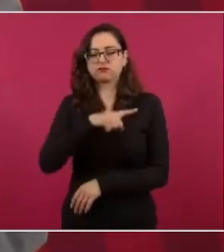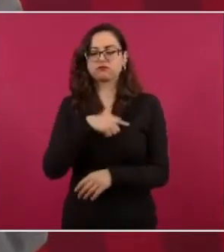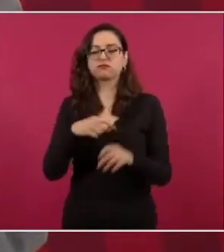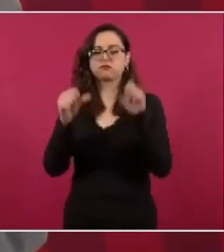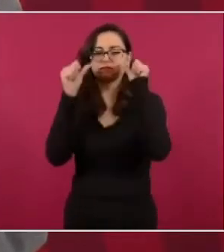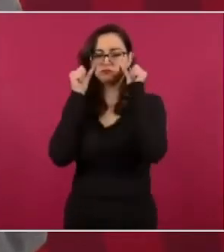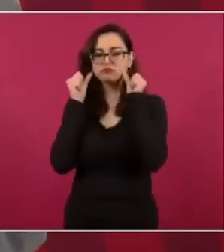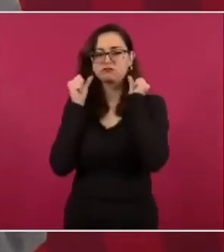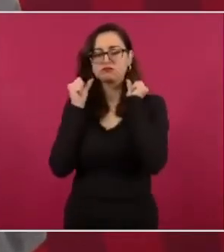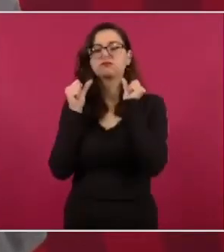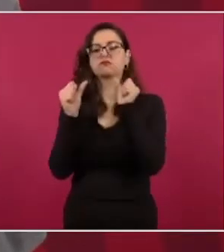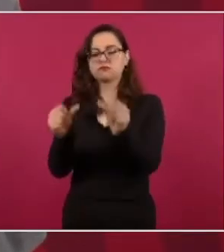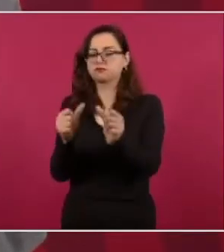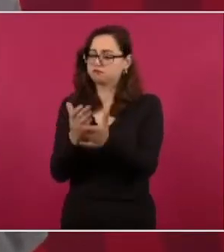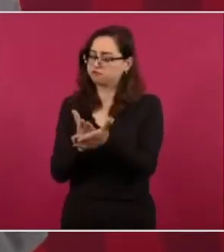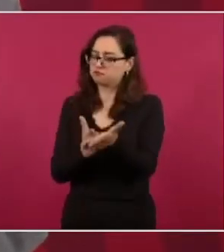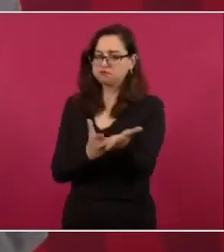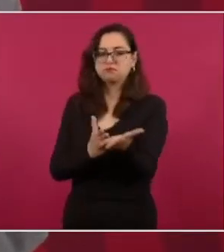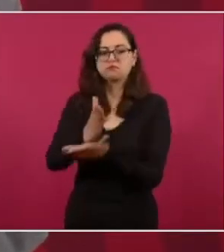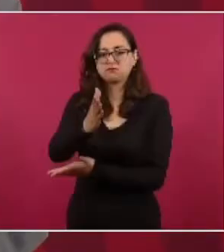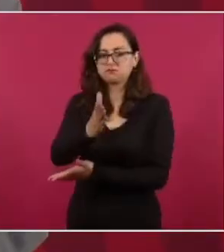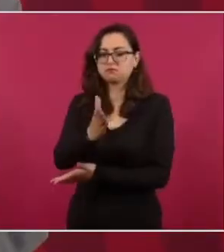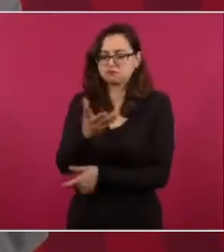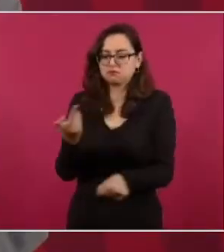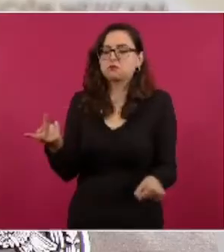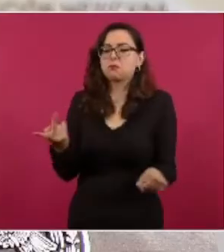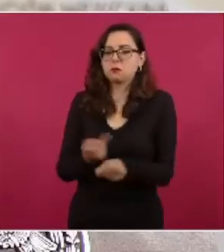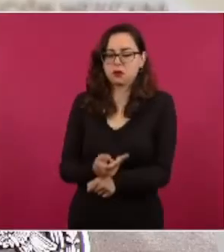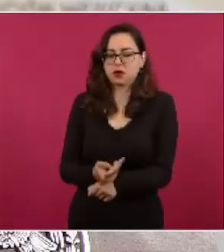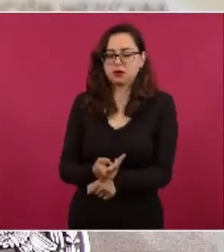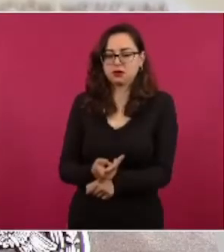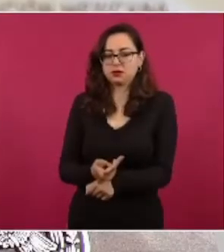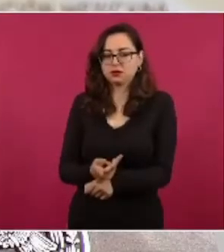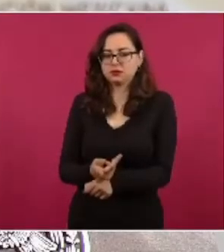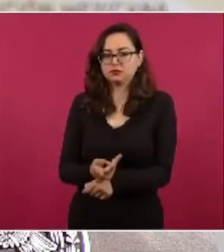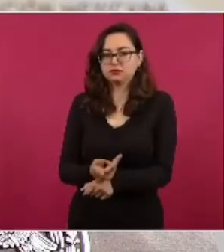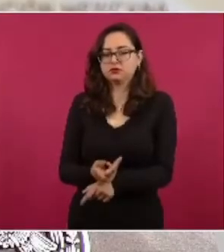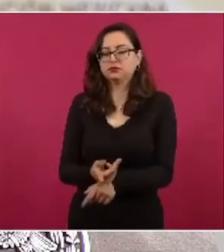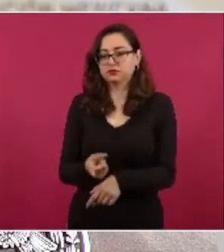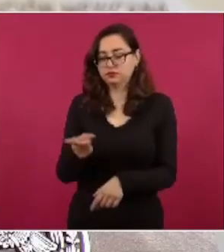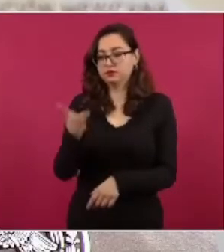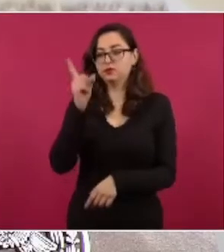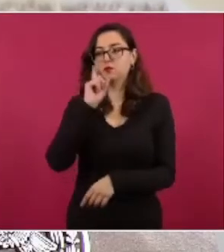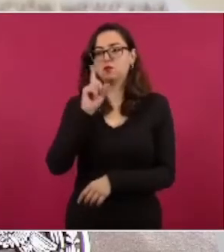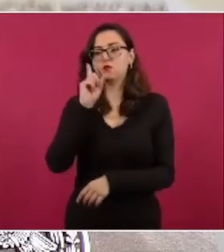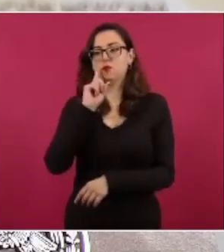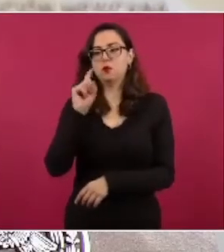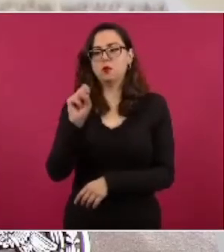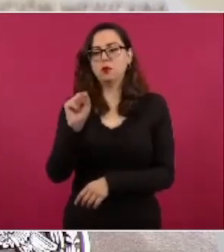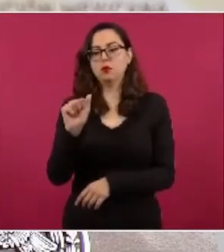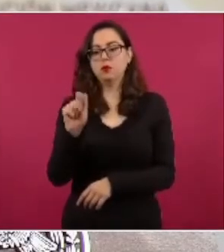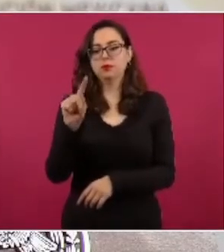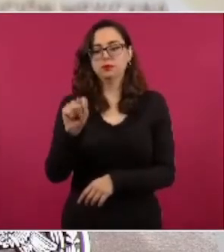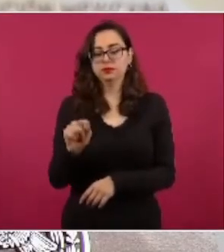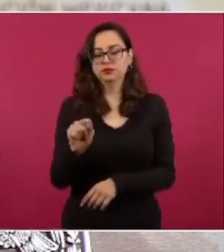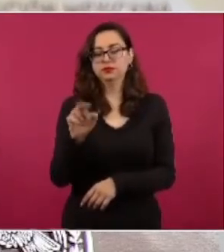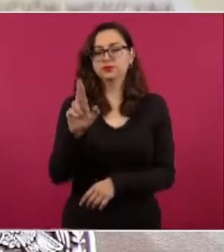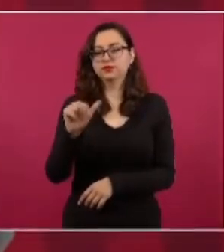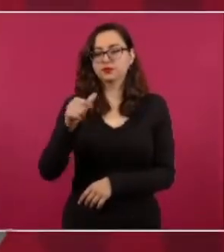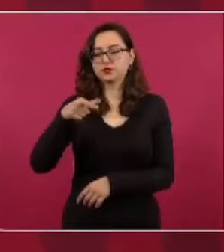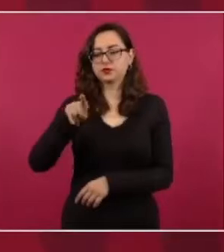a intervenir. Le vamos a pedir a la maestra Raquel que se ponga de